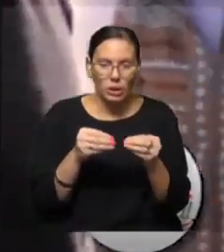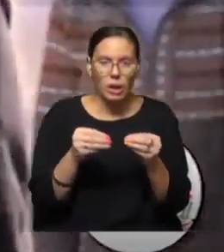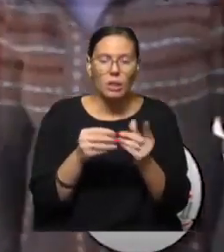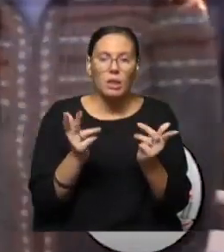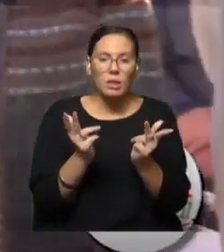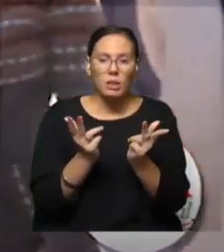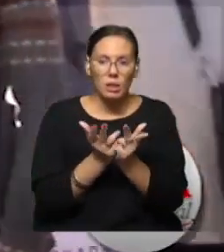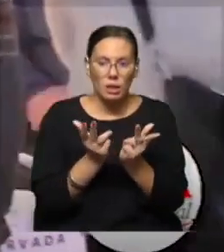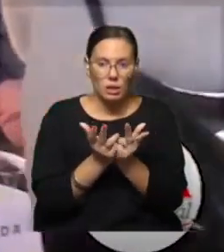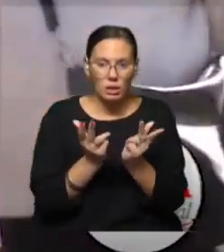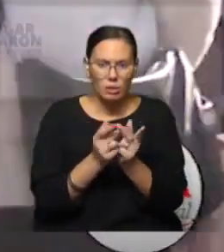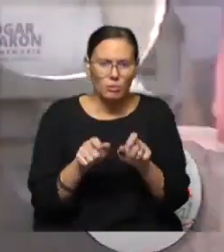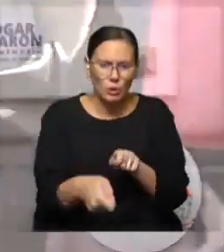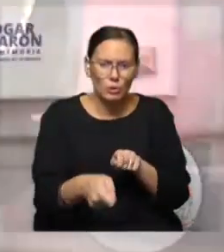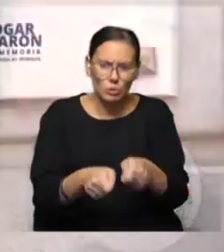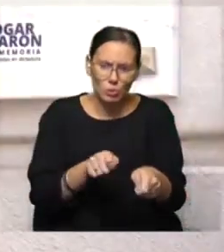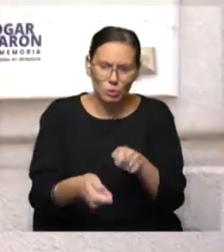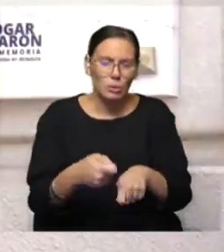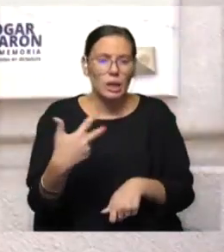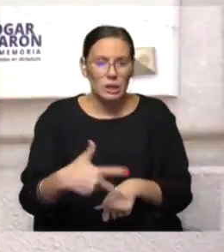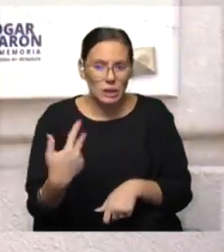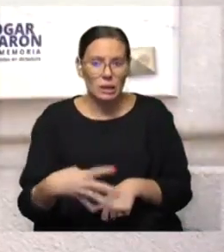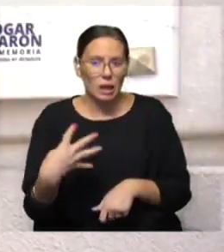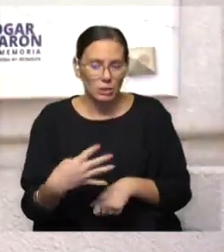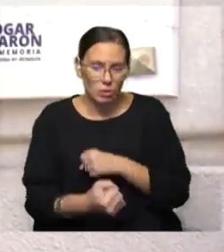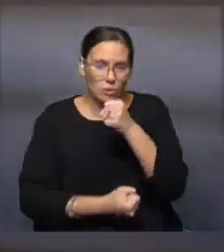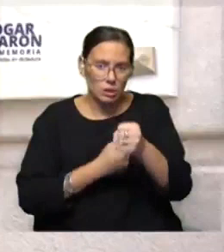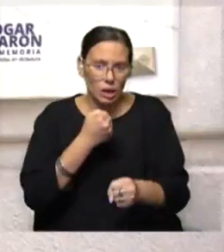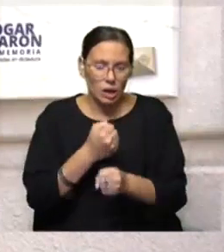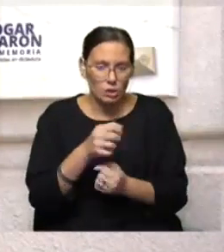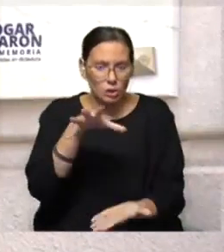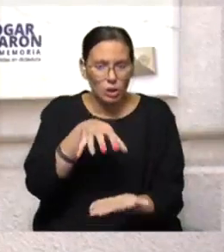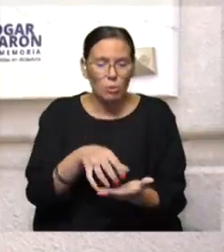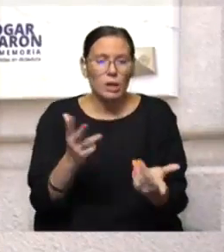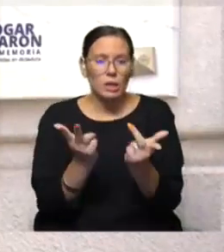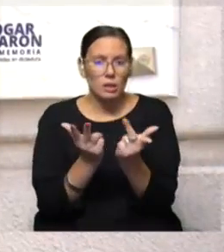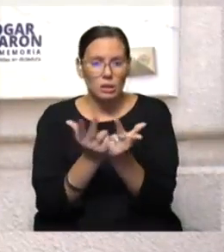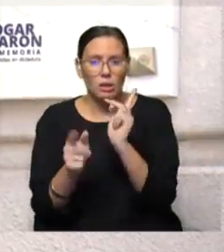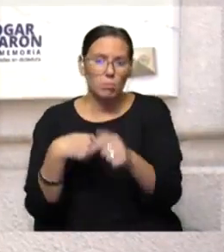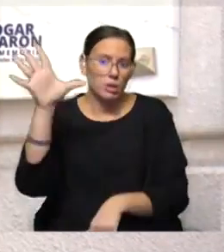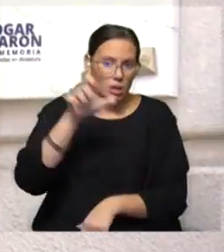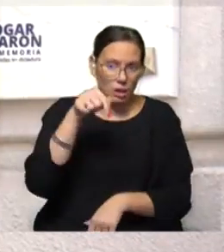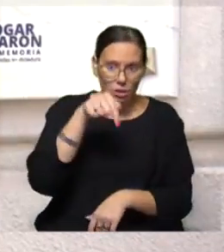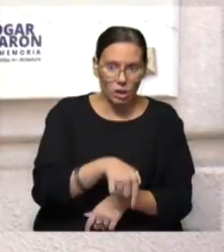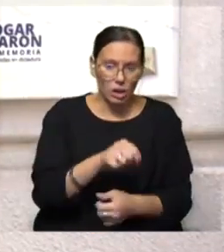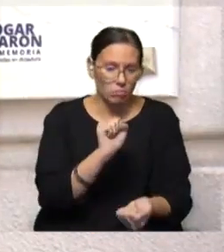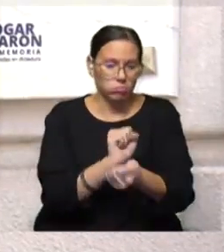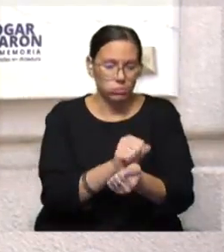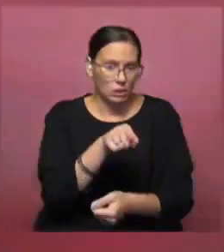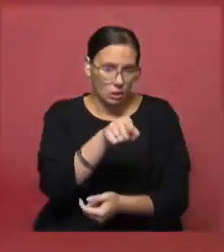que fueron salvajemente torturadas a sus 13, 14 años en el cuartel de 33 y después traídas a Montevideo y